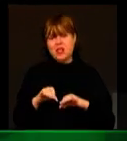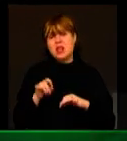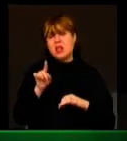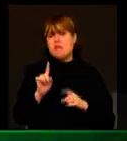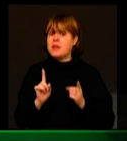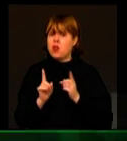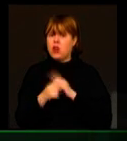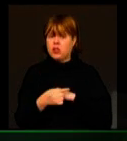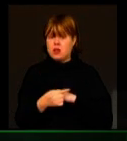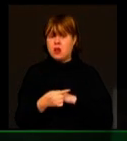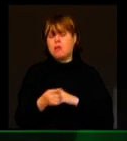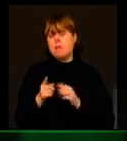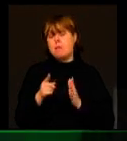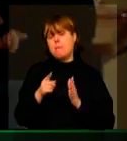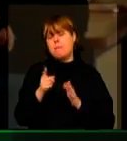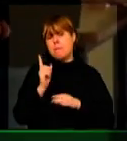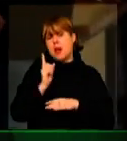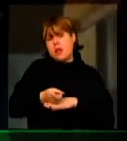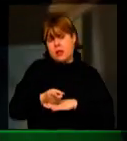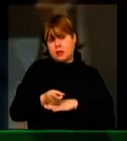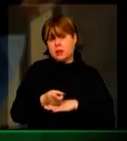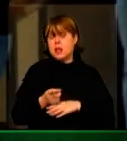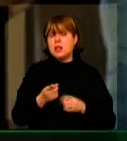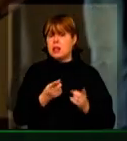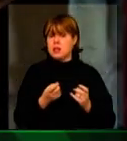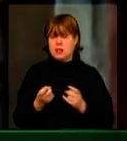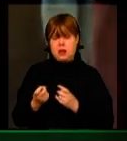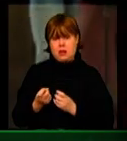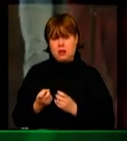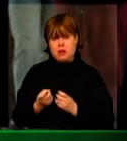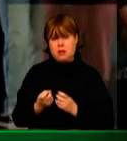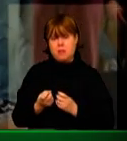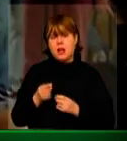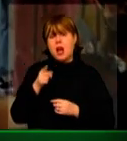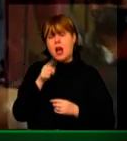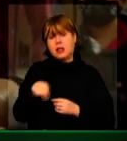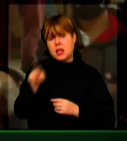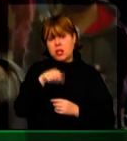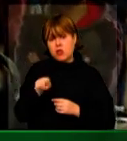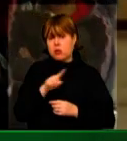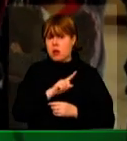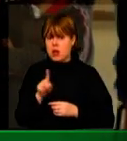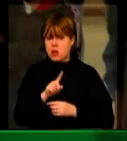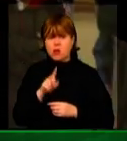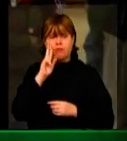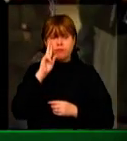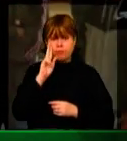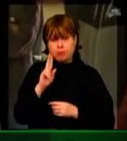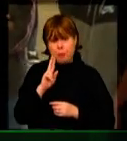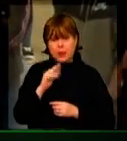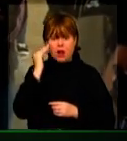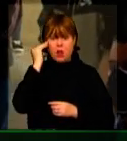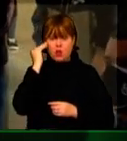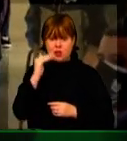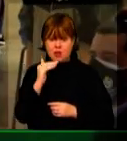lo contrario, adoptar las medidas que sean necesarias para que aquellos que no hacen honor a la profesión docente